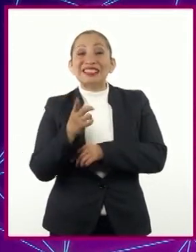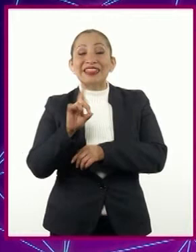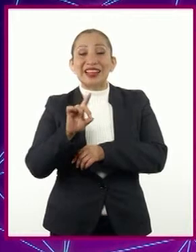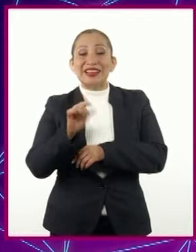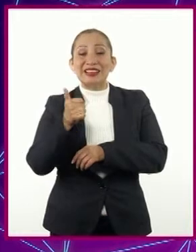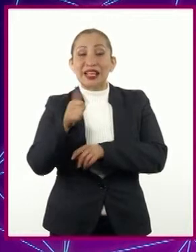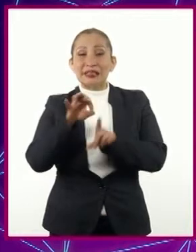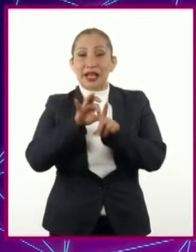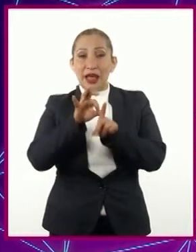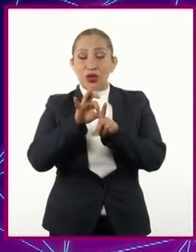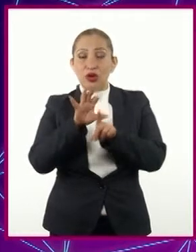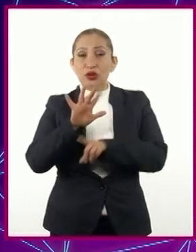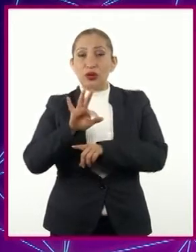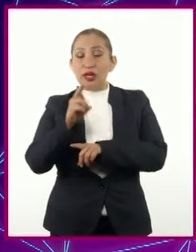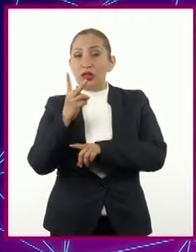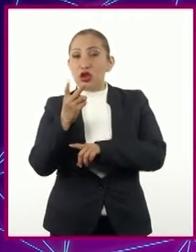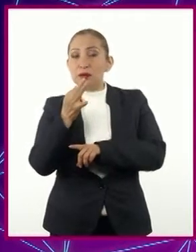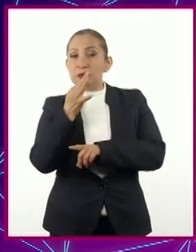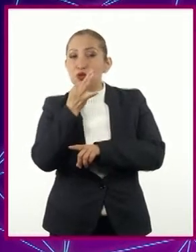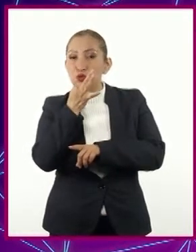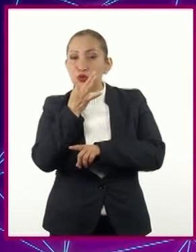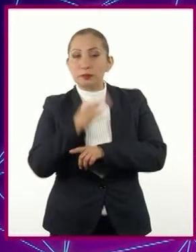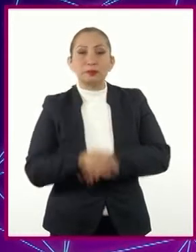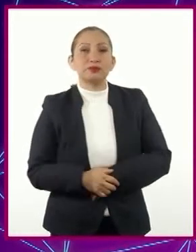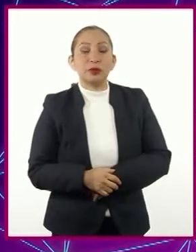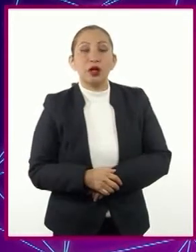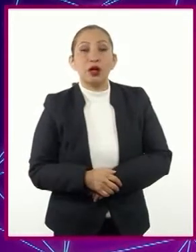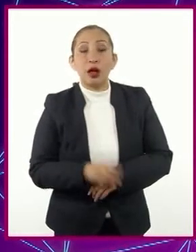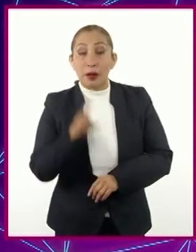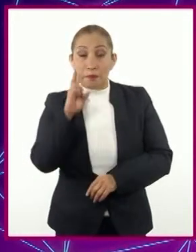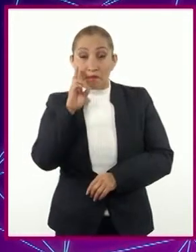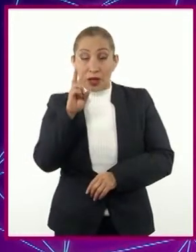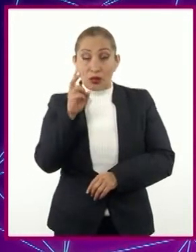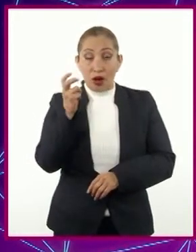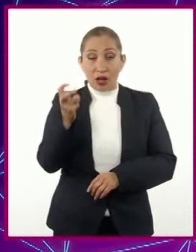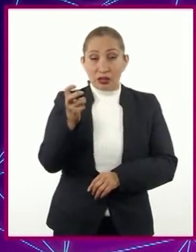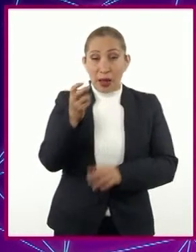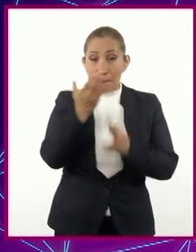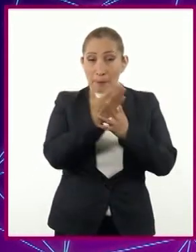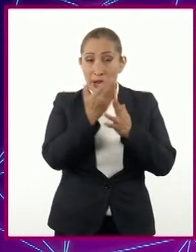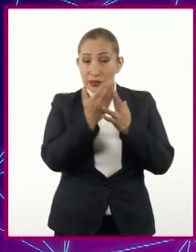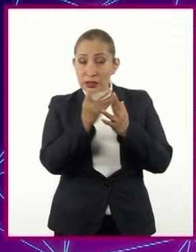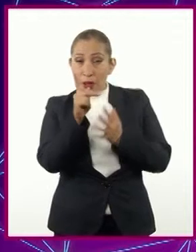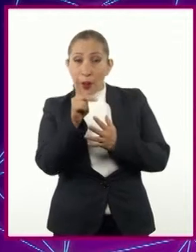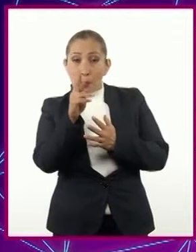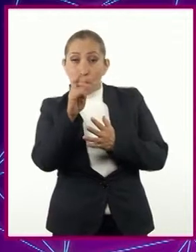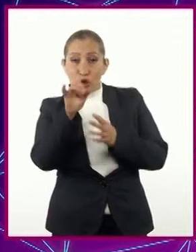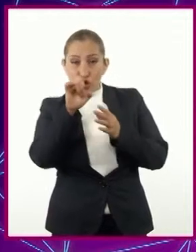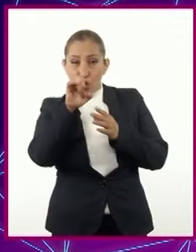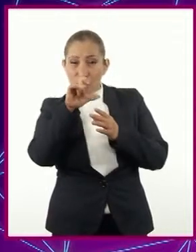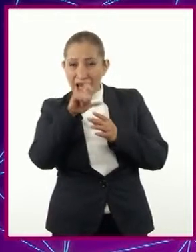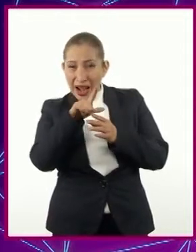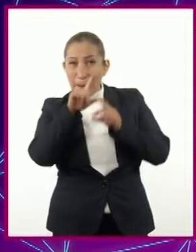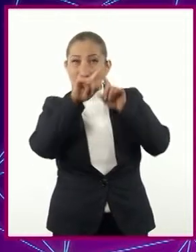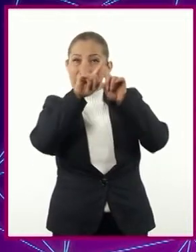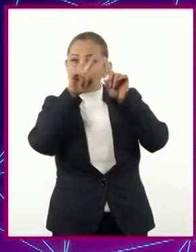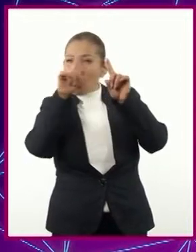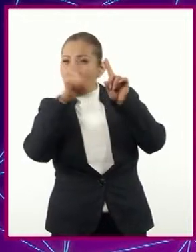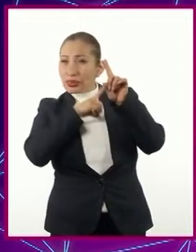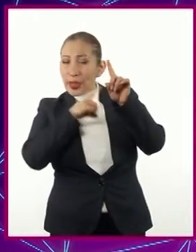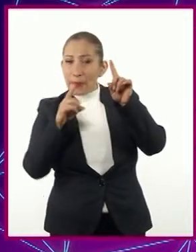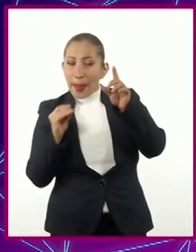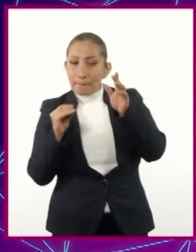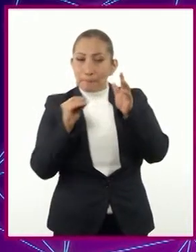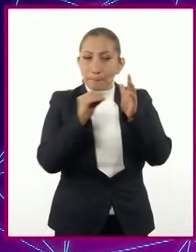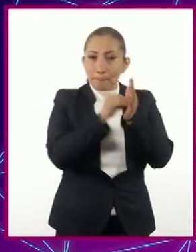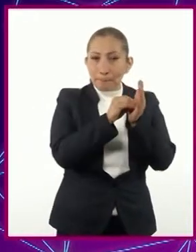36 grados 52 minutos, considerando las partes proporcionales que se deben